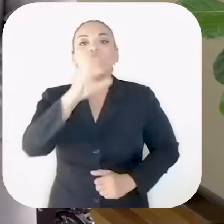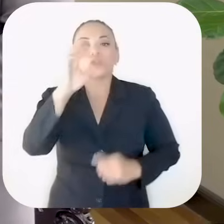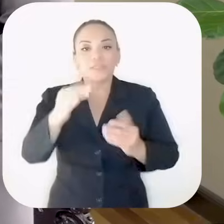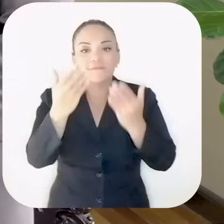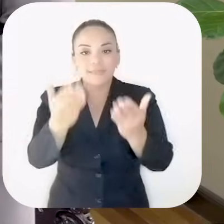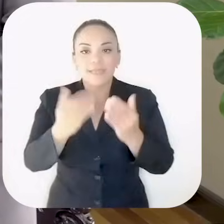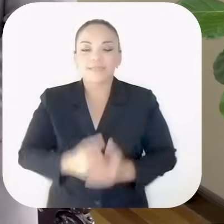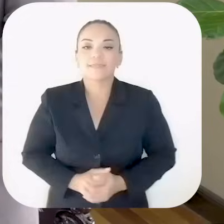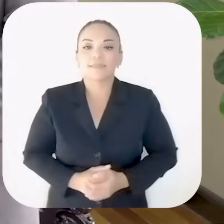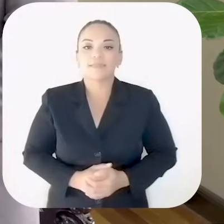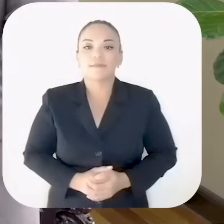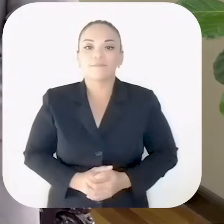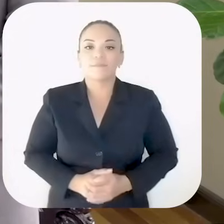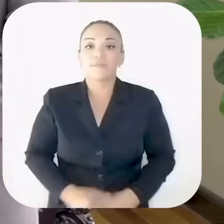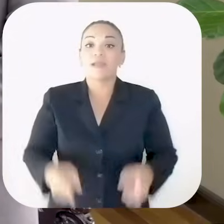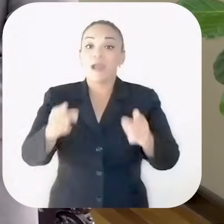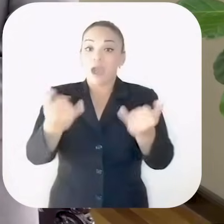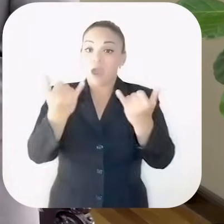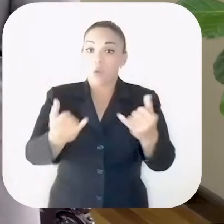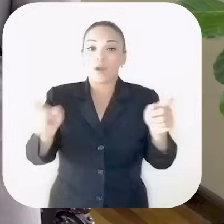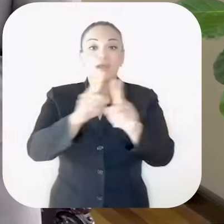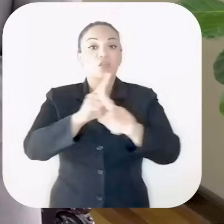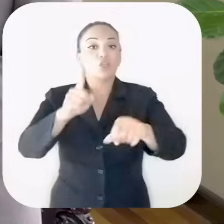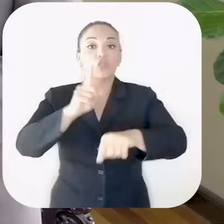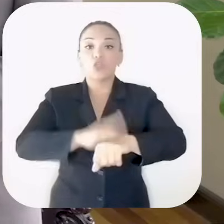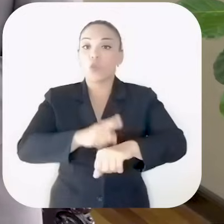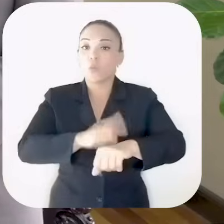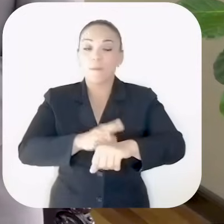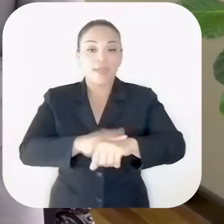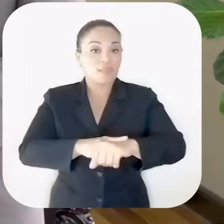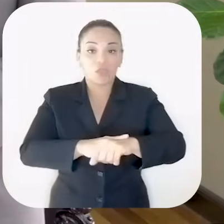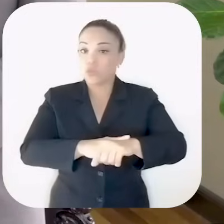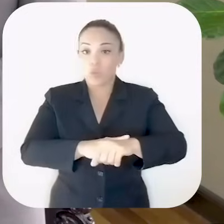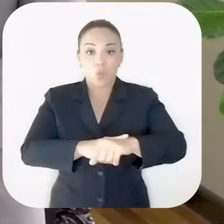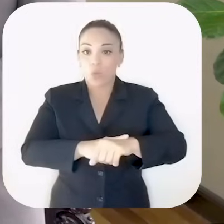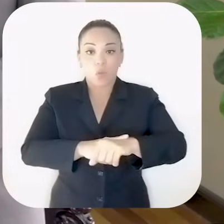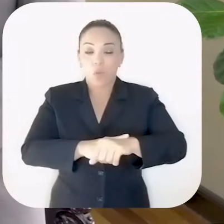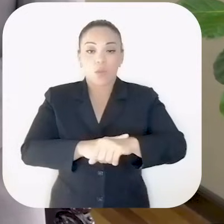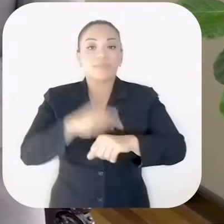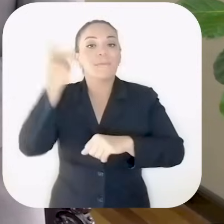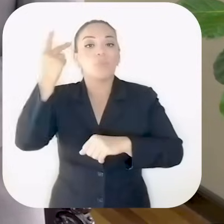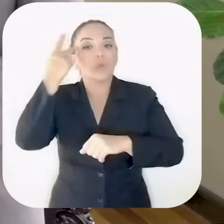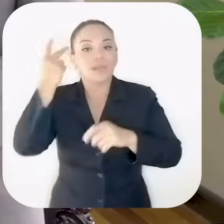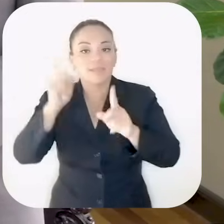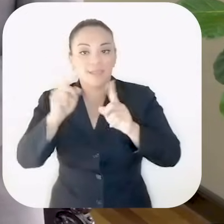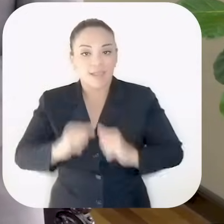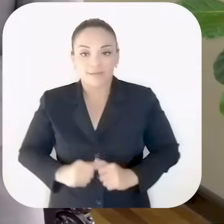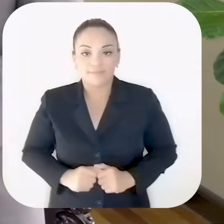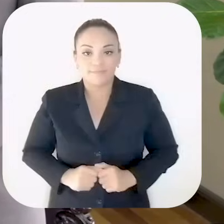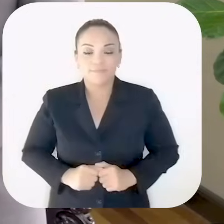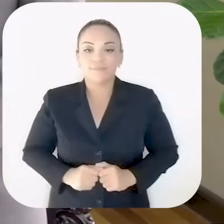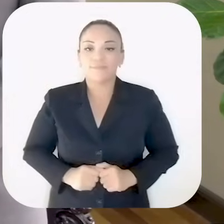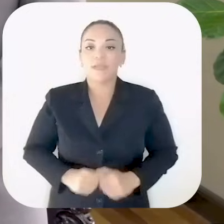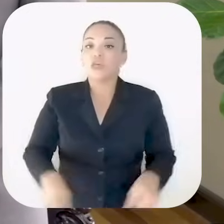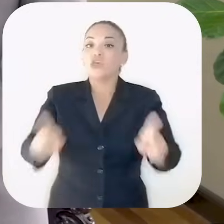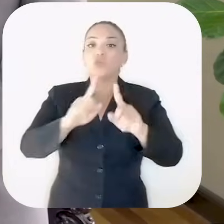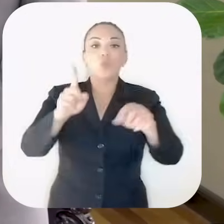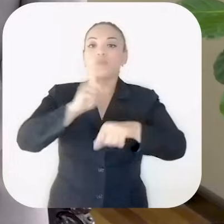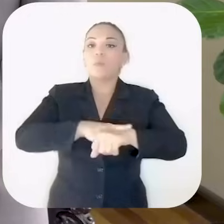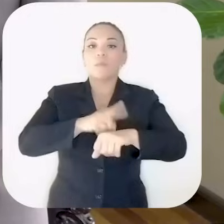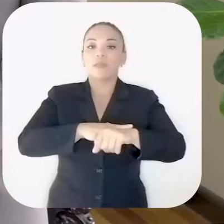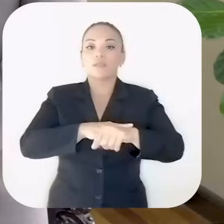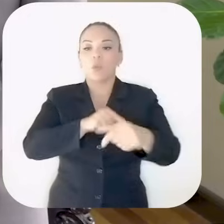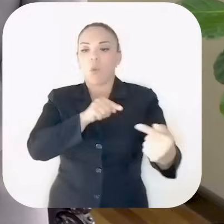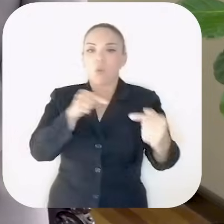Compatriotas, este no es momento para hacer política, ni para tener